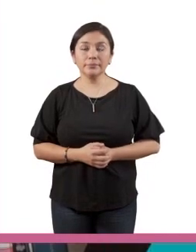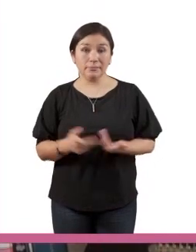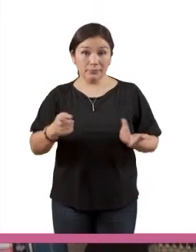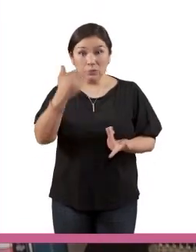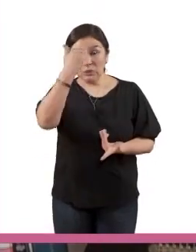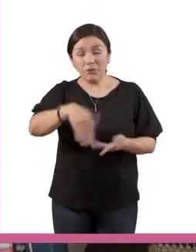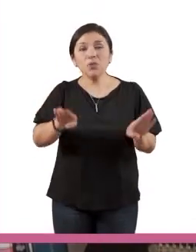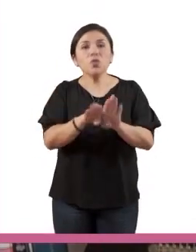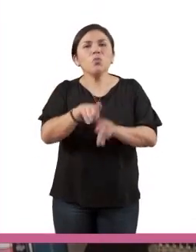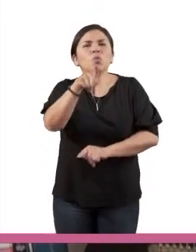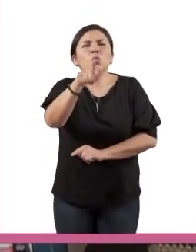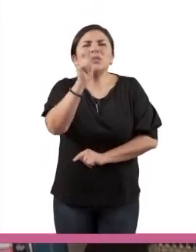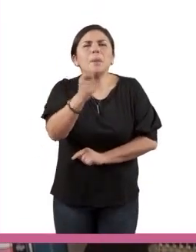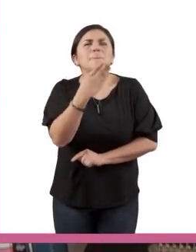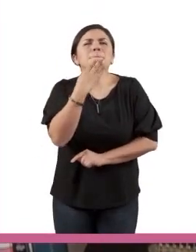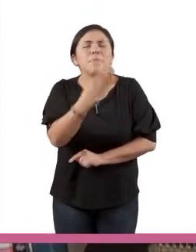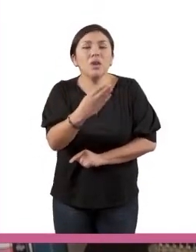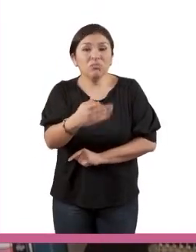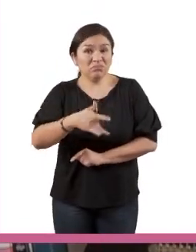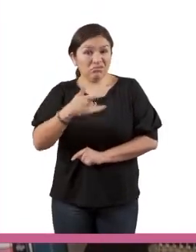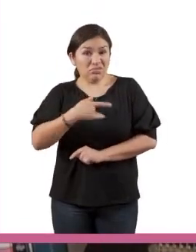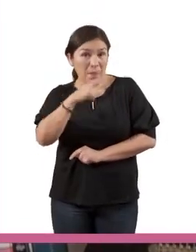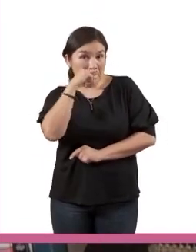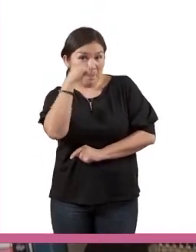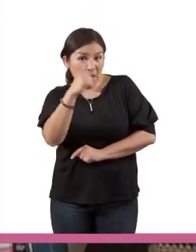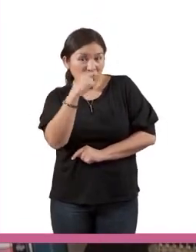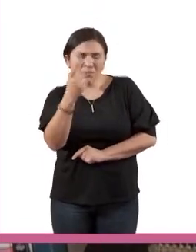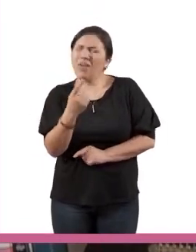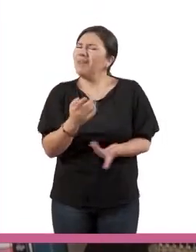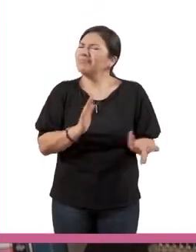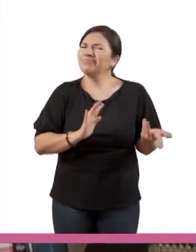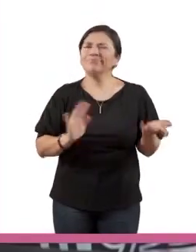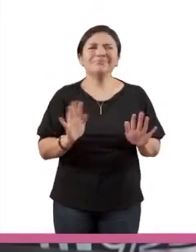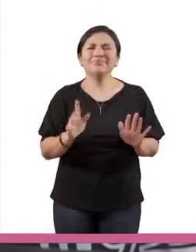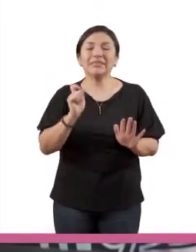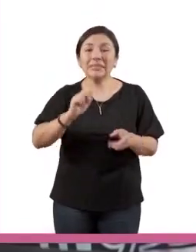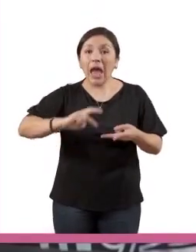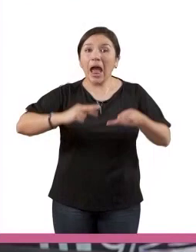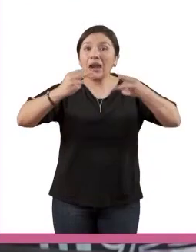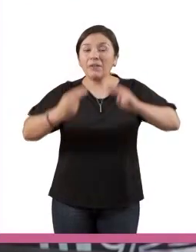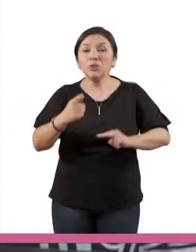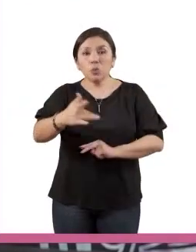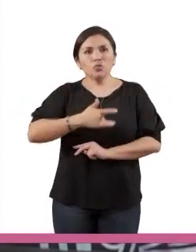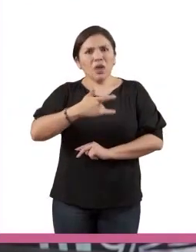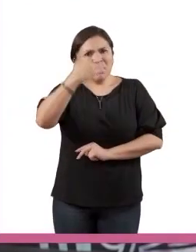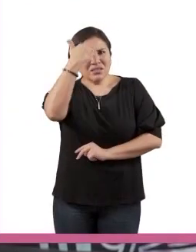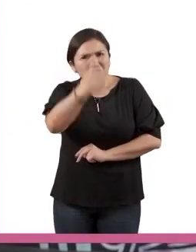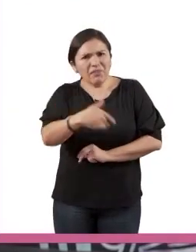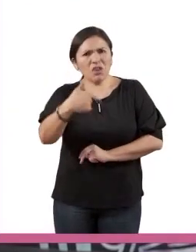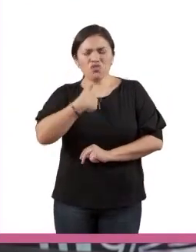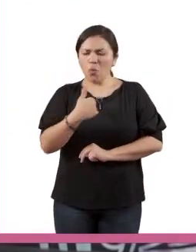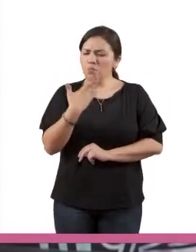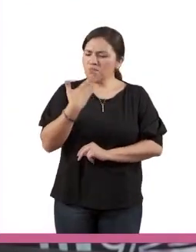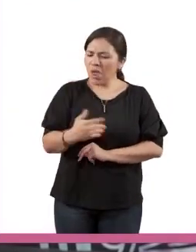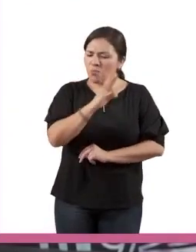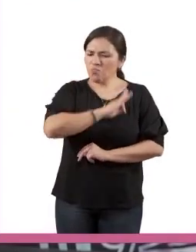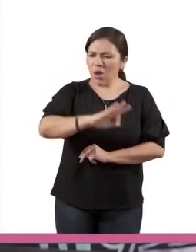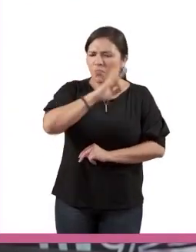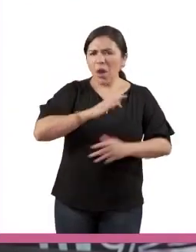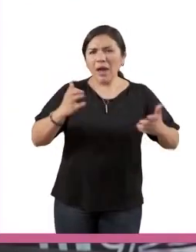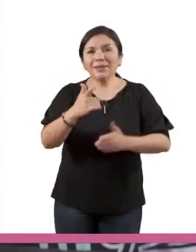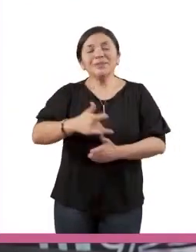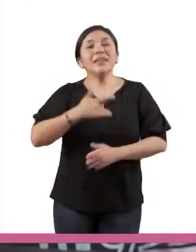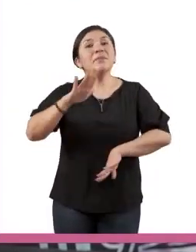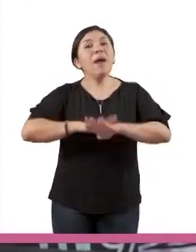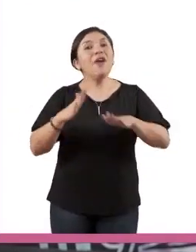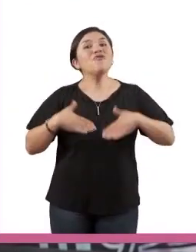Saber en qué somos buenos no nos hace soberbios o presumidos. Al contrario, el estar conscientes de en qué la rifamos pues nos da más confianza